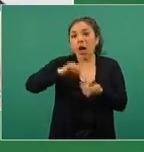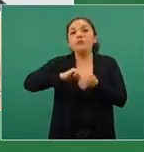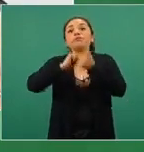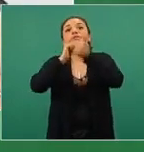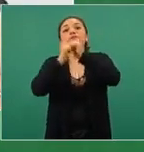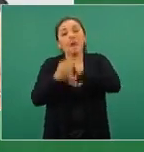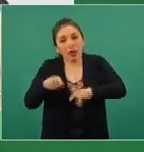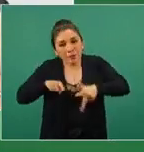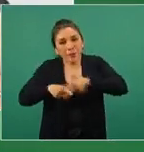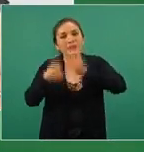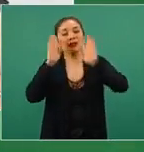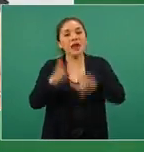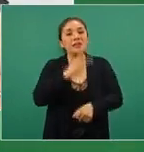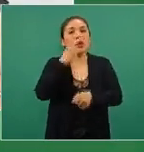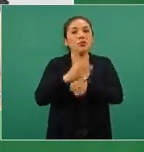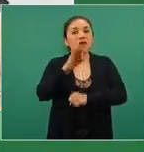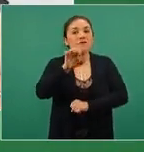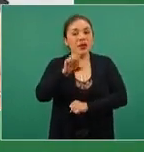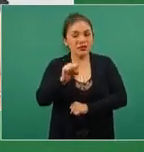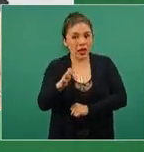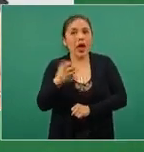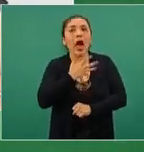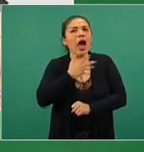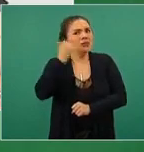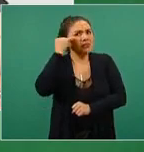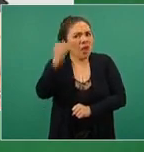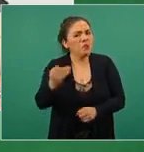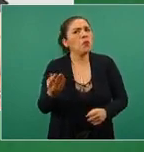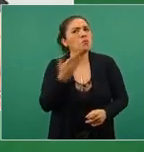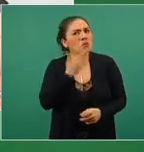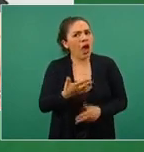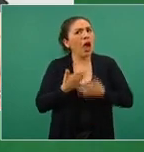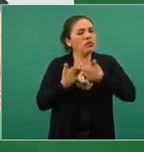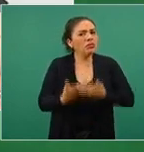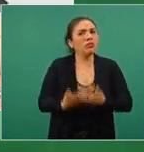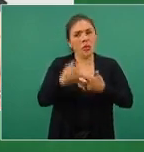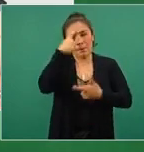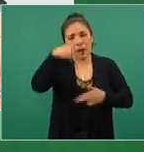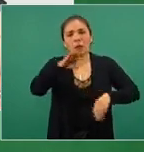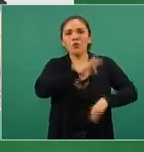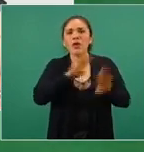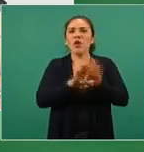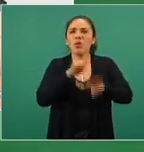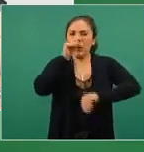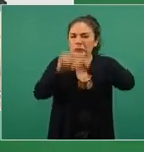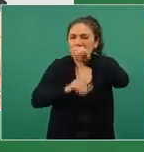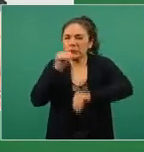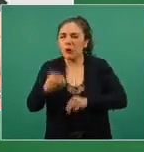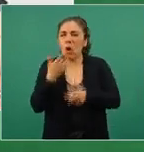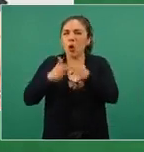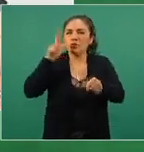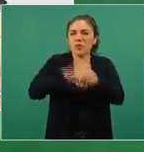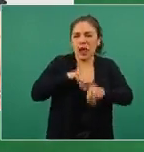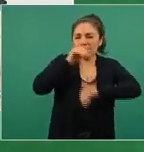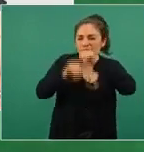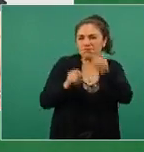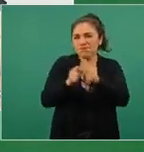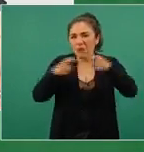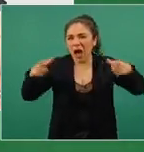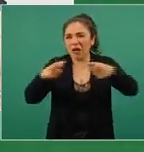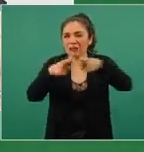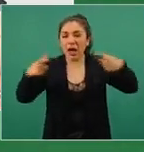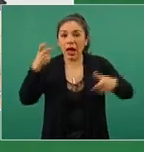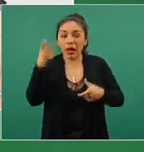segunda fase. Se tuvo el tiempo necesario para poder llevar a cabo una reconversión hospitalaria en